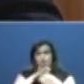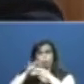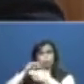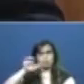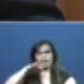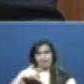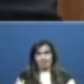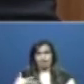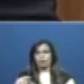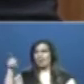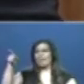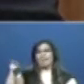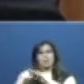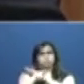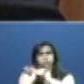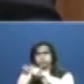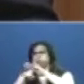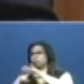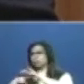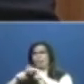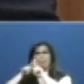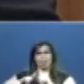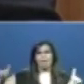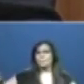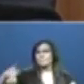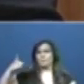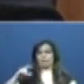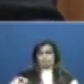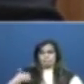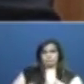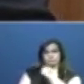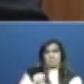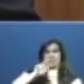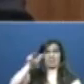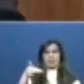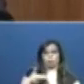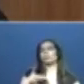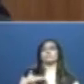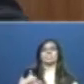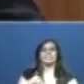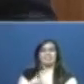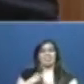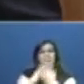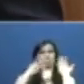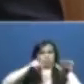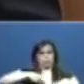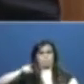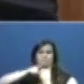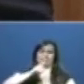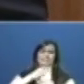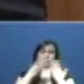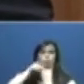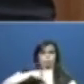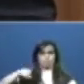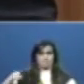conjunto la recesión más larga desde que existe la moneda única seis trimestres consecutivos esta crisis ha puesto de